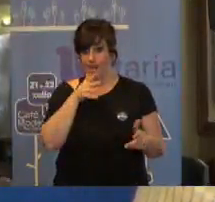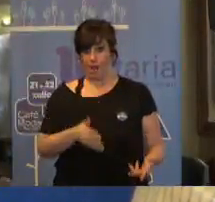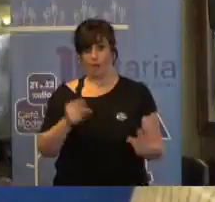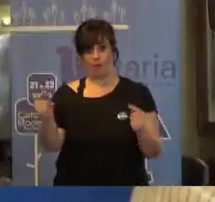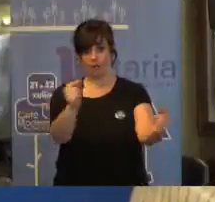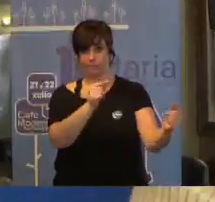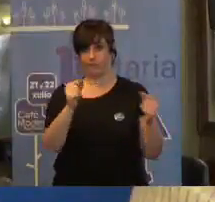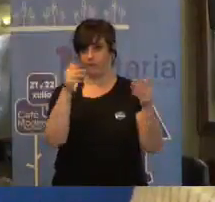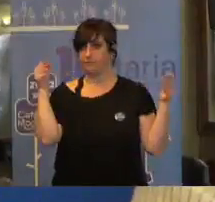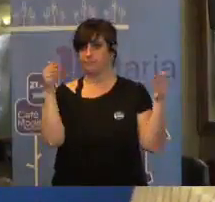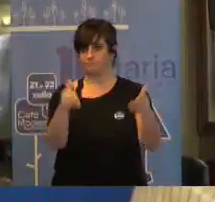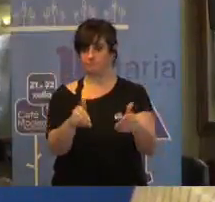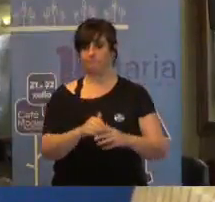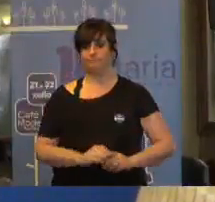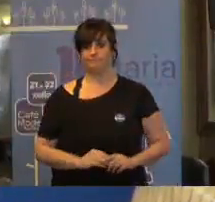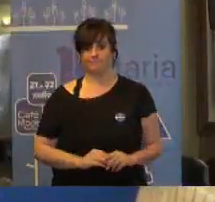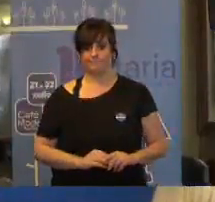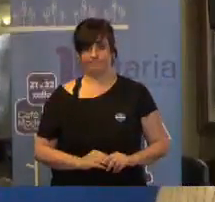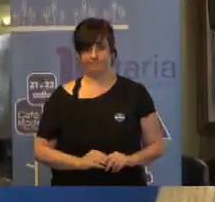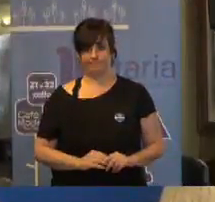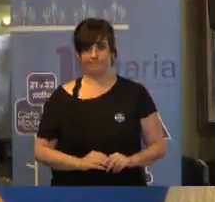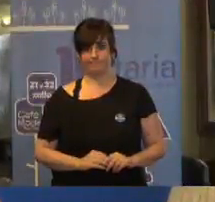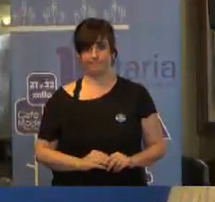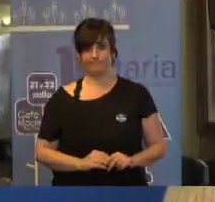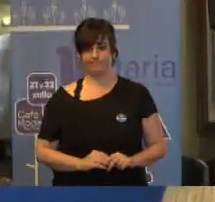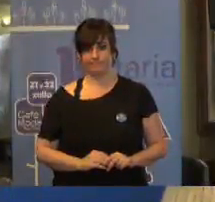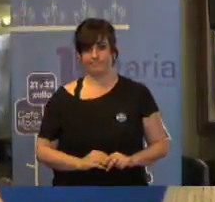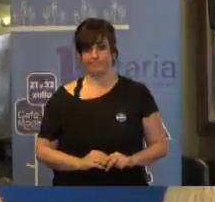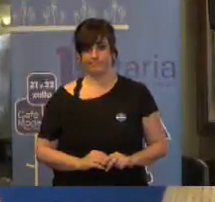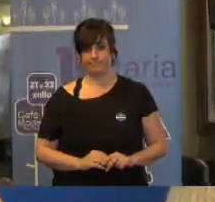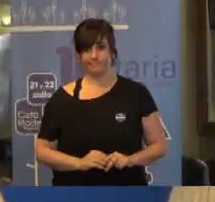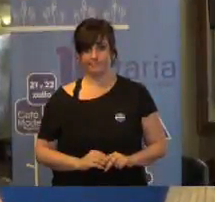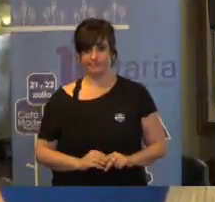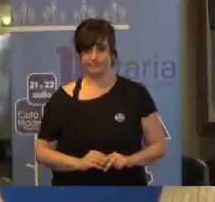este diálogo que estamos tendo entre todas.